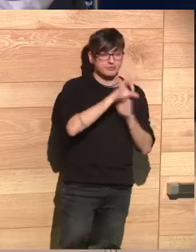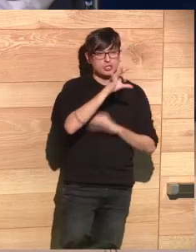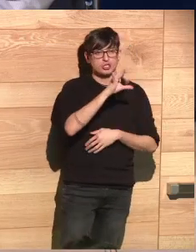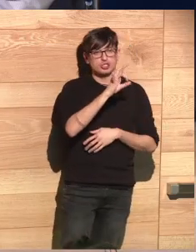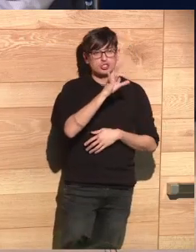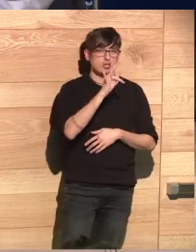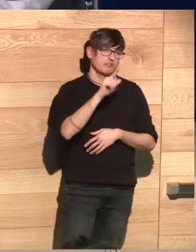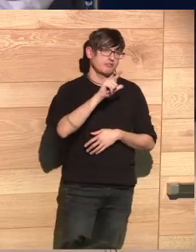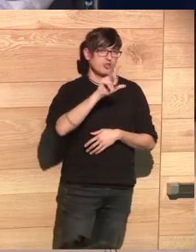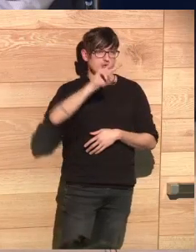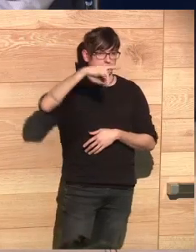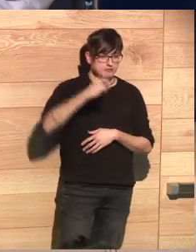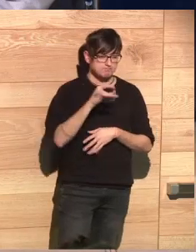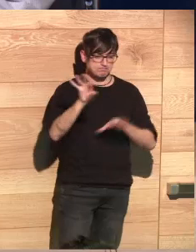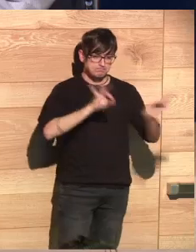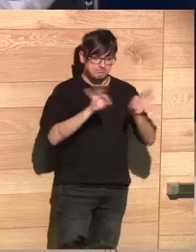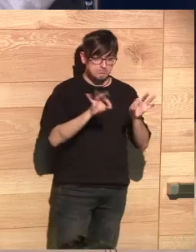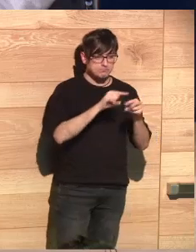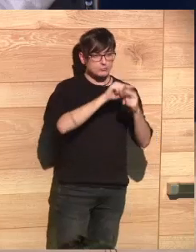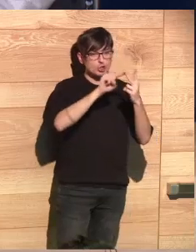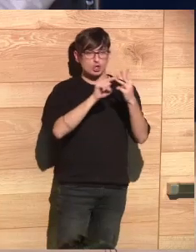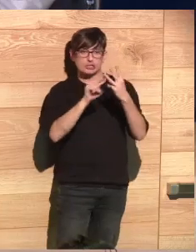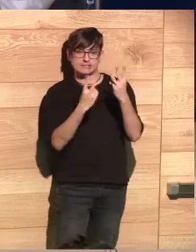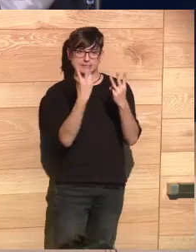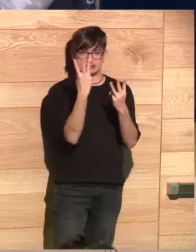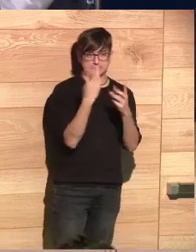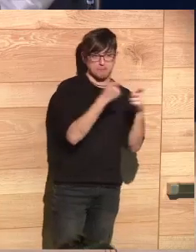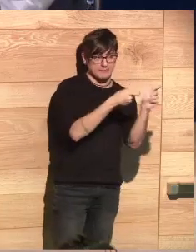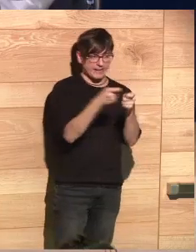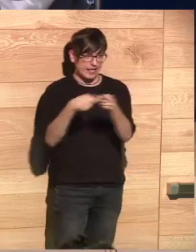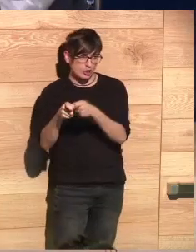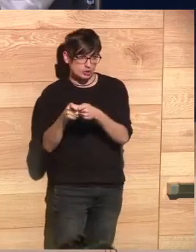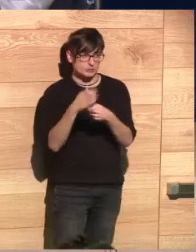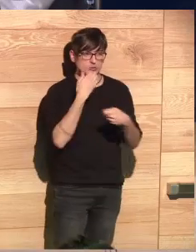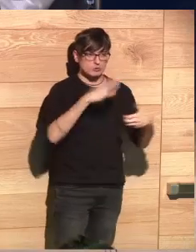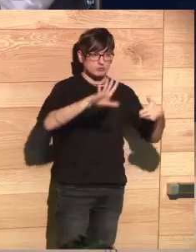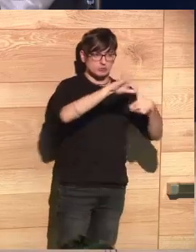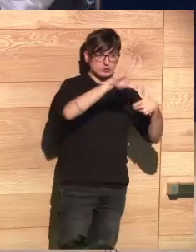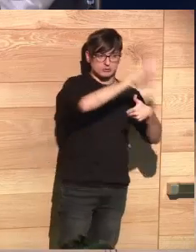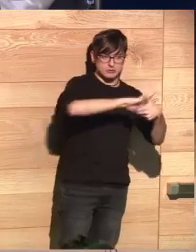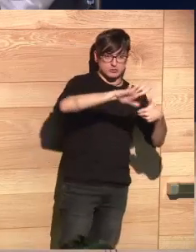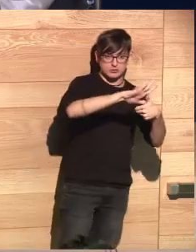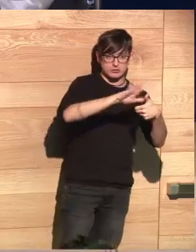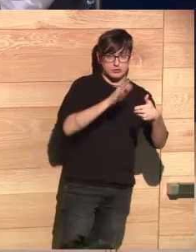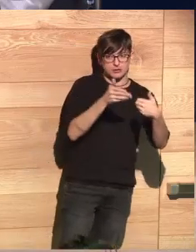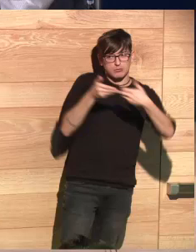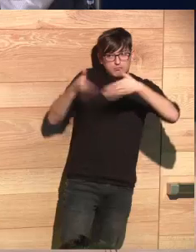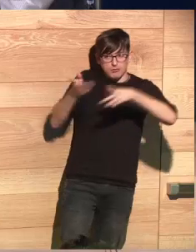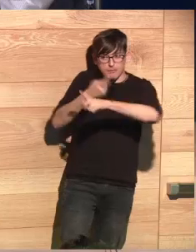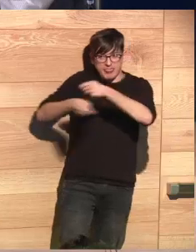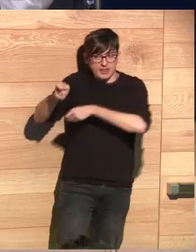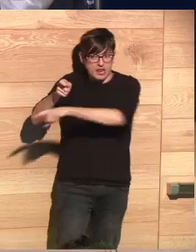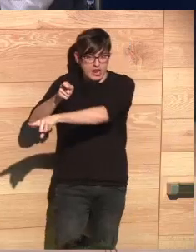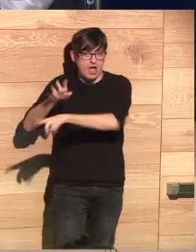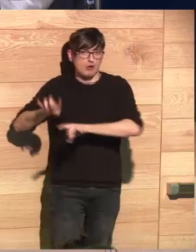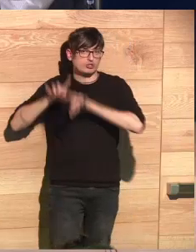Entonces, escogen 2 o 3 mercados que dicen que son significativos. Muchos juegos norteamericanos se lanzan, por ejemplo, en Australia, porque no hay barrera de idioma y demás.